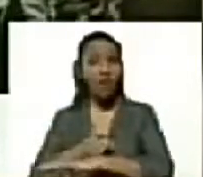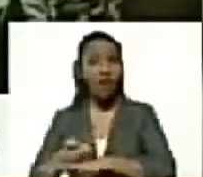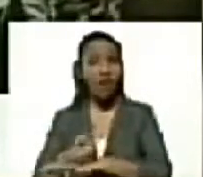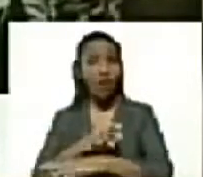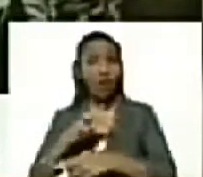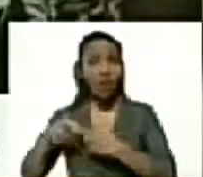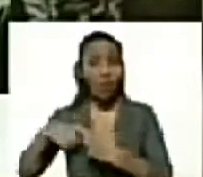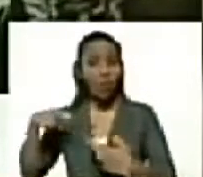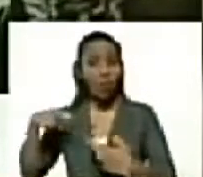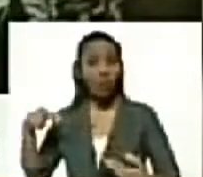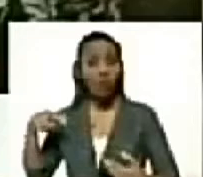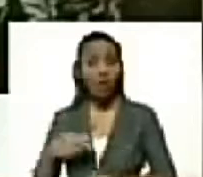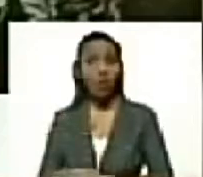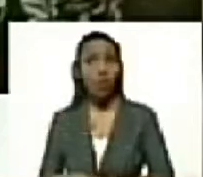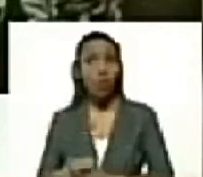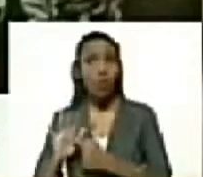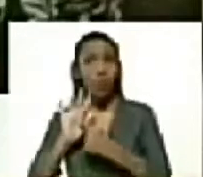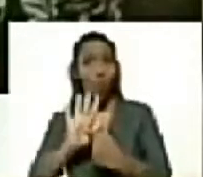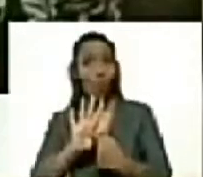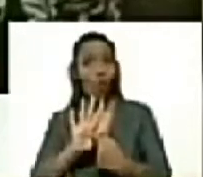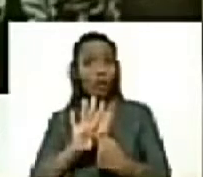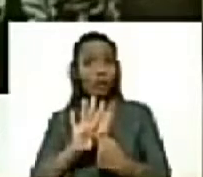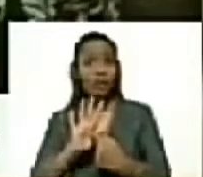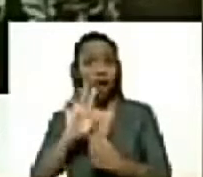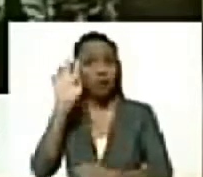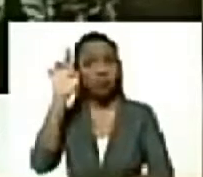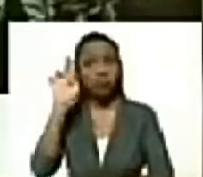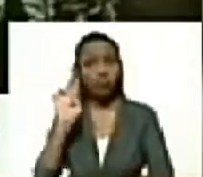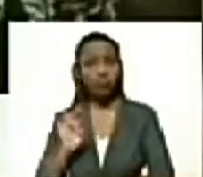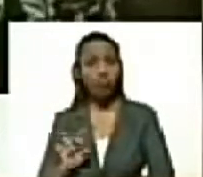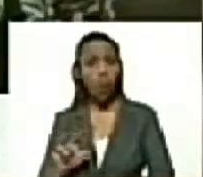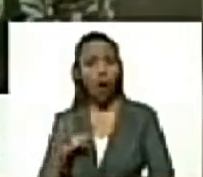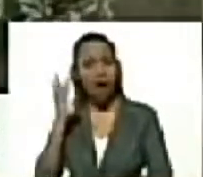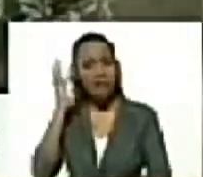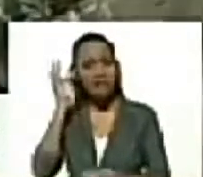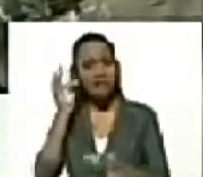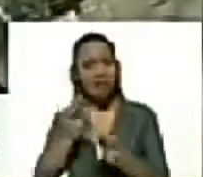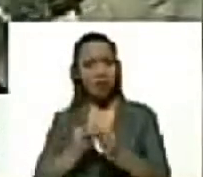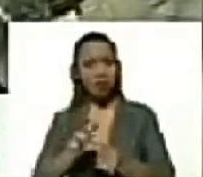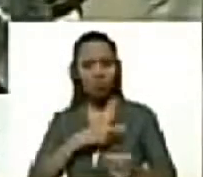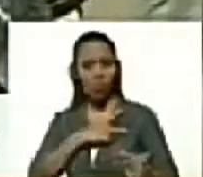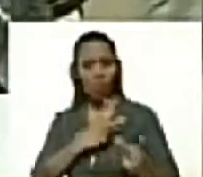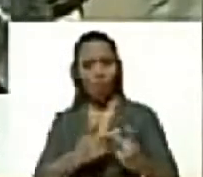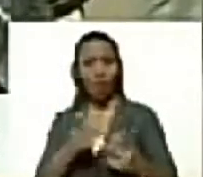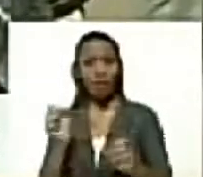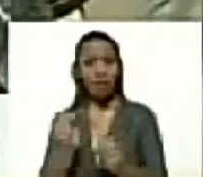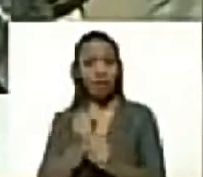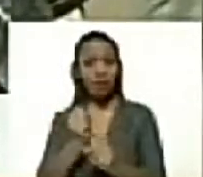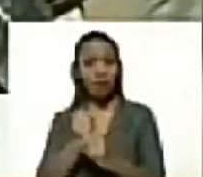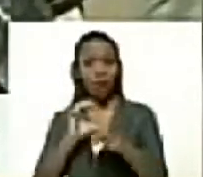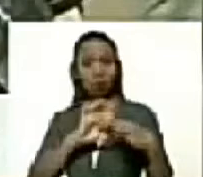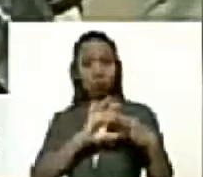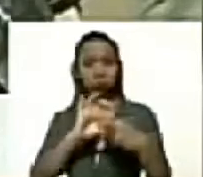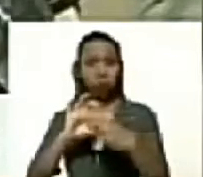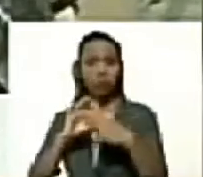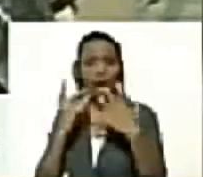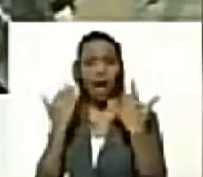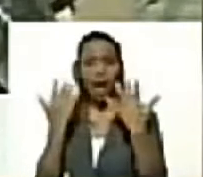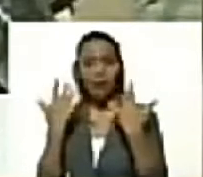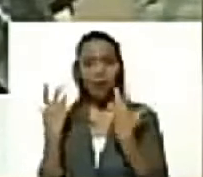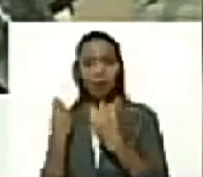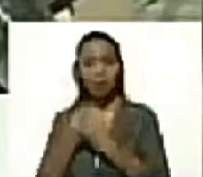se está acercando, porque obviamente los mismos líderes que antes lo apoyaban no se han acercado tanto a Maduro, porque apenas se acerquen, y eso es